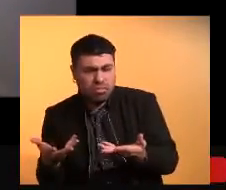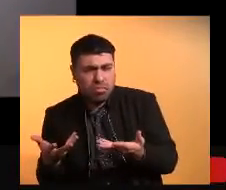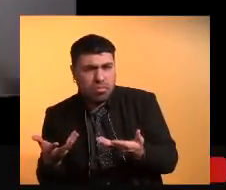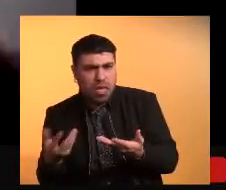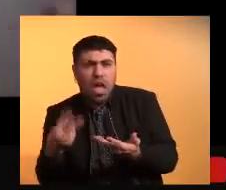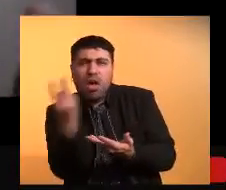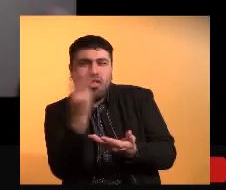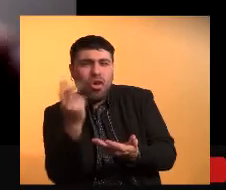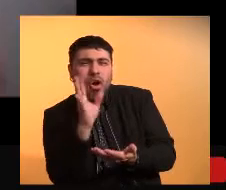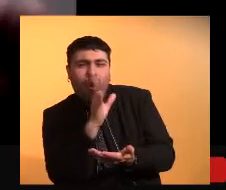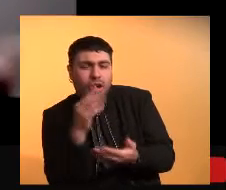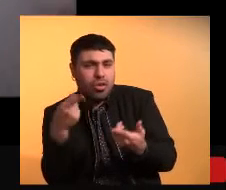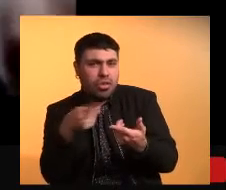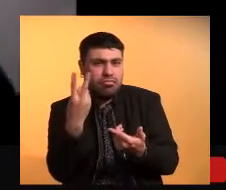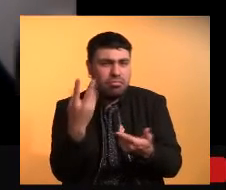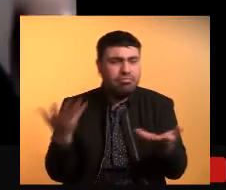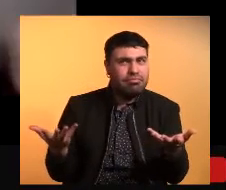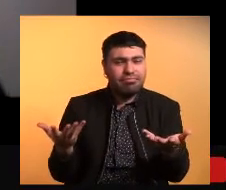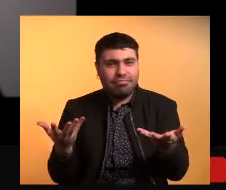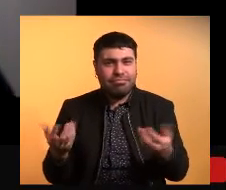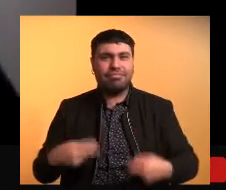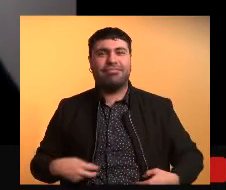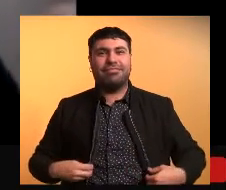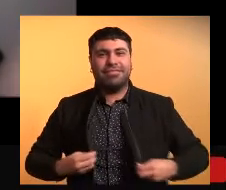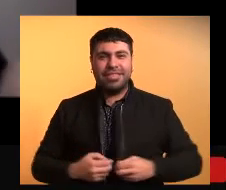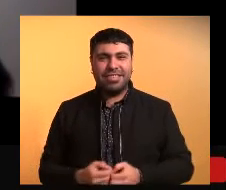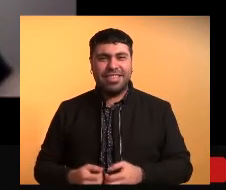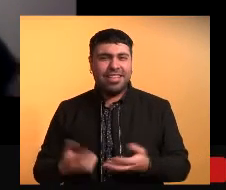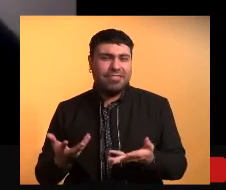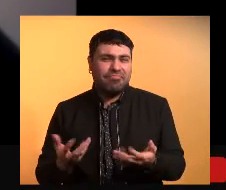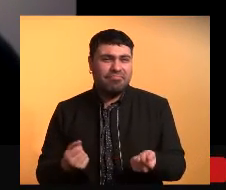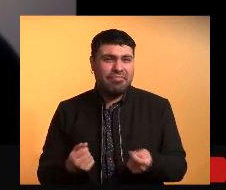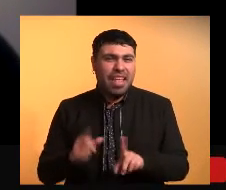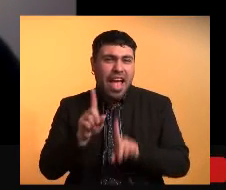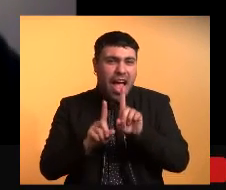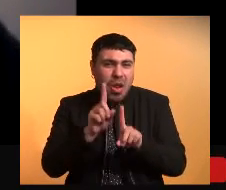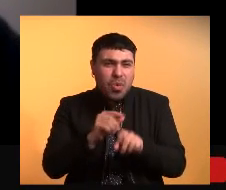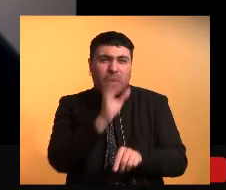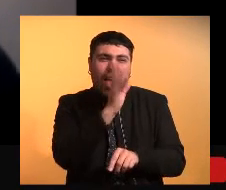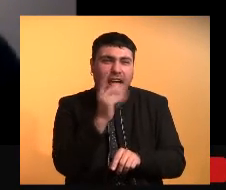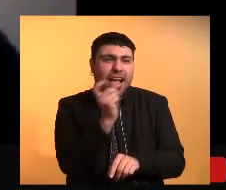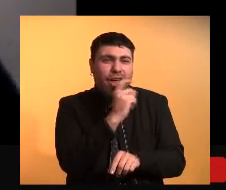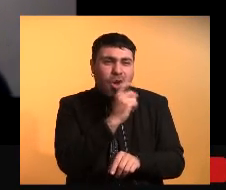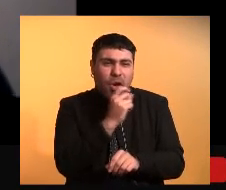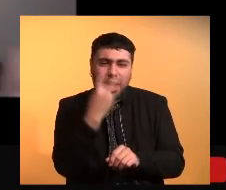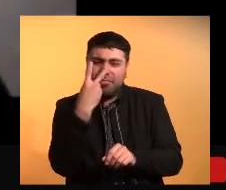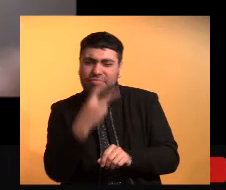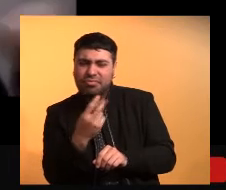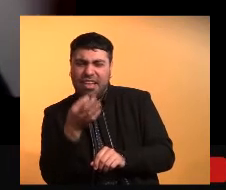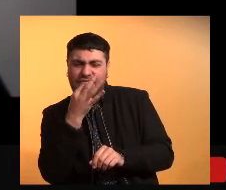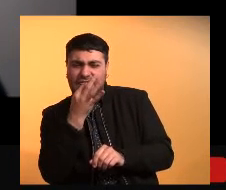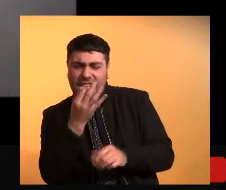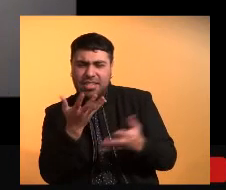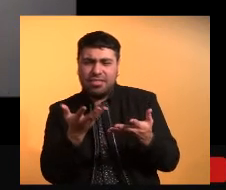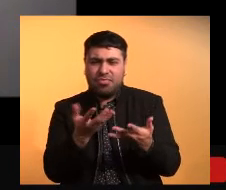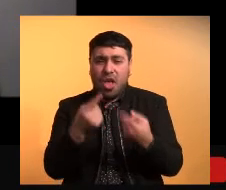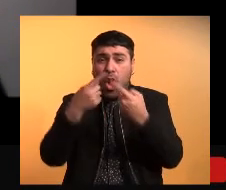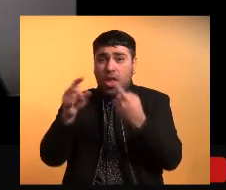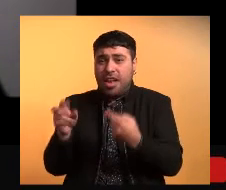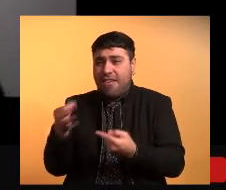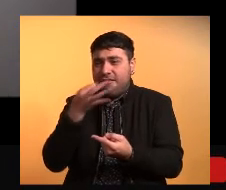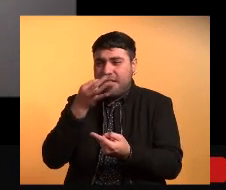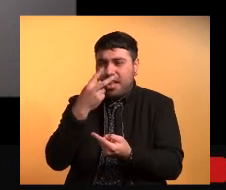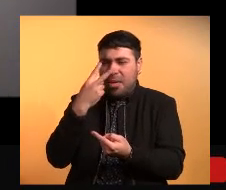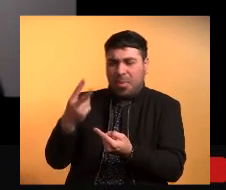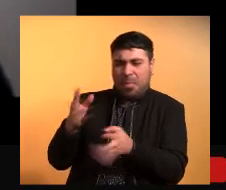Entonces, el color, siempre hay que tener ojo, a veces en terreno las algas rojas se ven de color verde, las algas verdes se ven de color rojo, así que no necesariamente es un factor